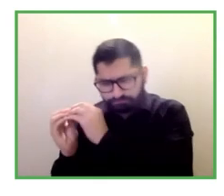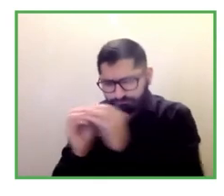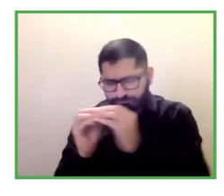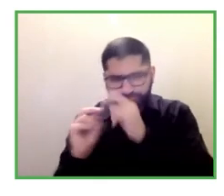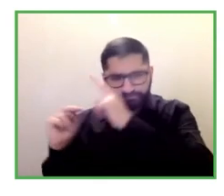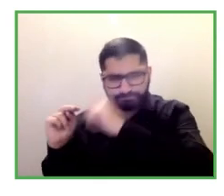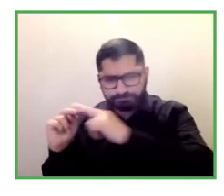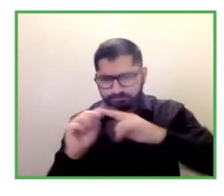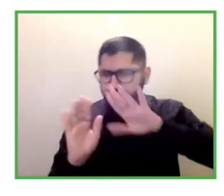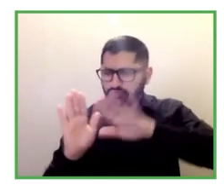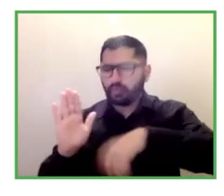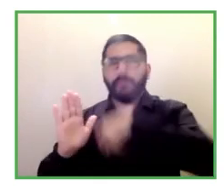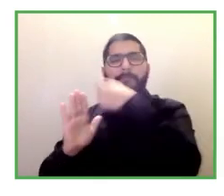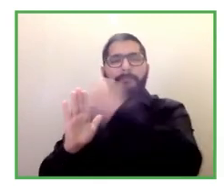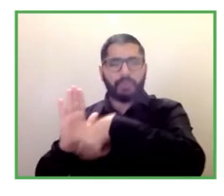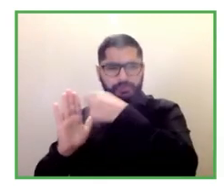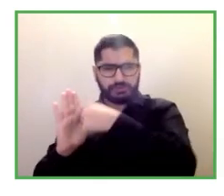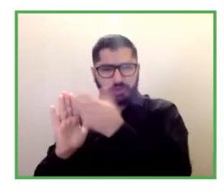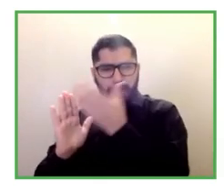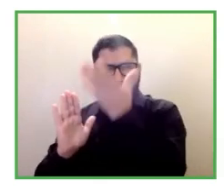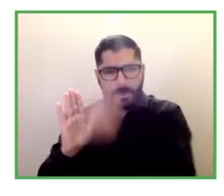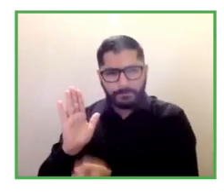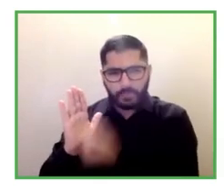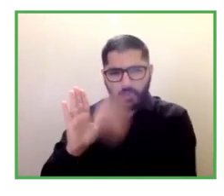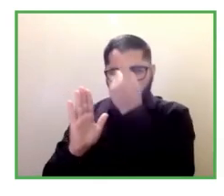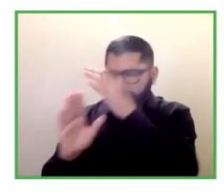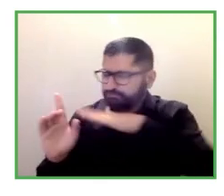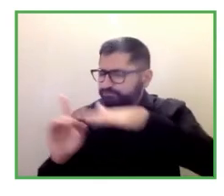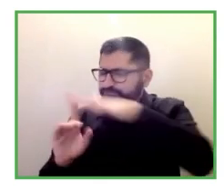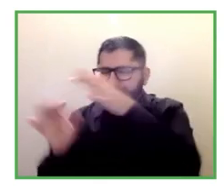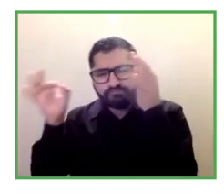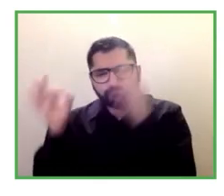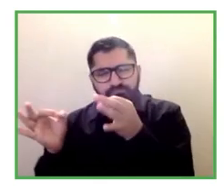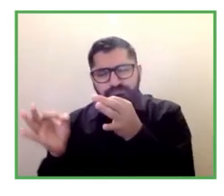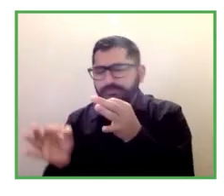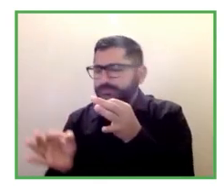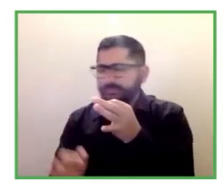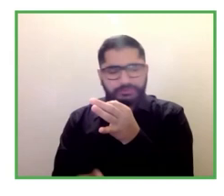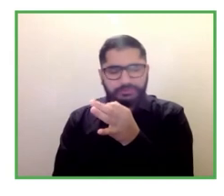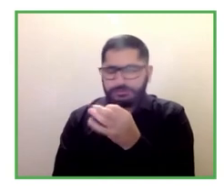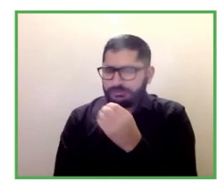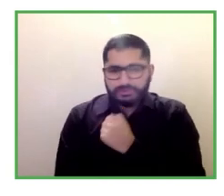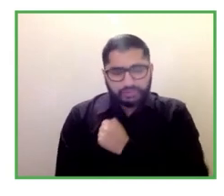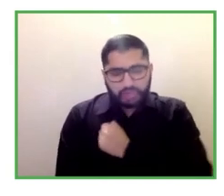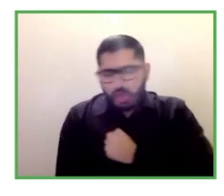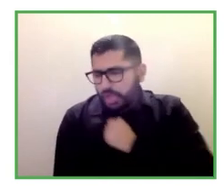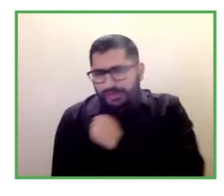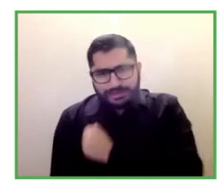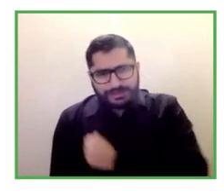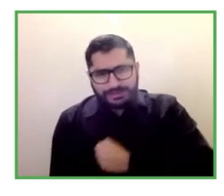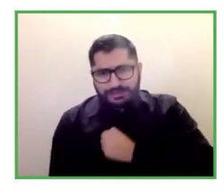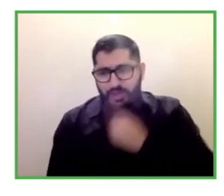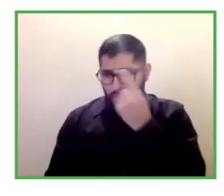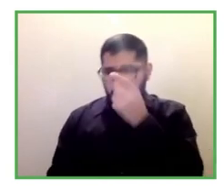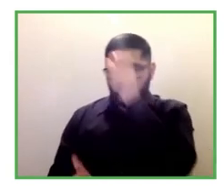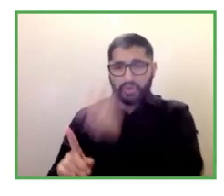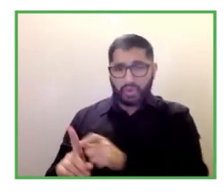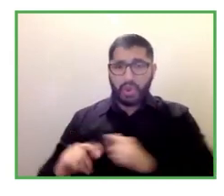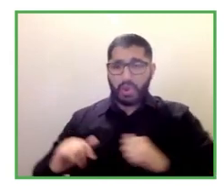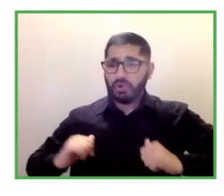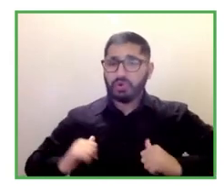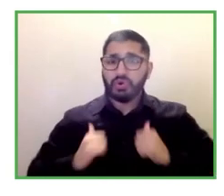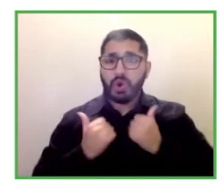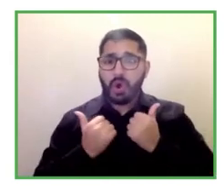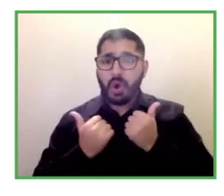muy desafortunada con un joven con el que pensábamos que estábamos teniendo éxito con nuestro programa de